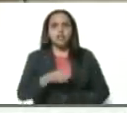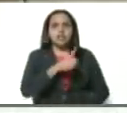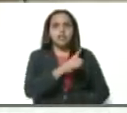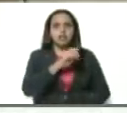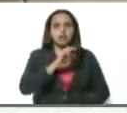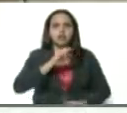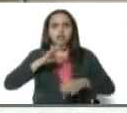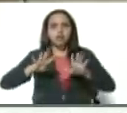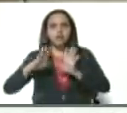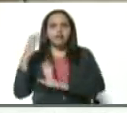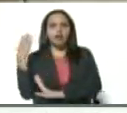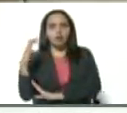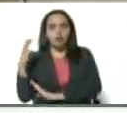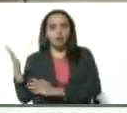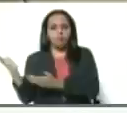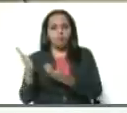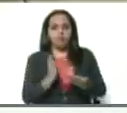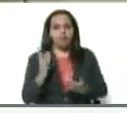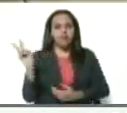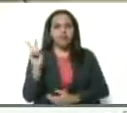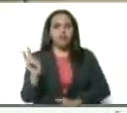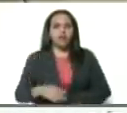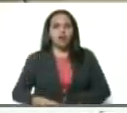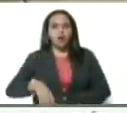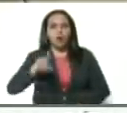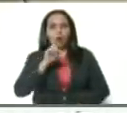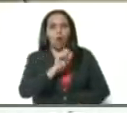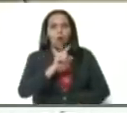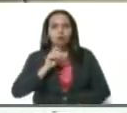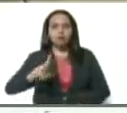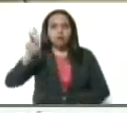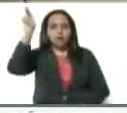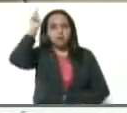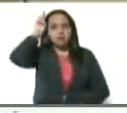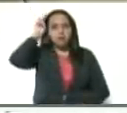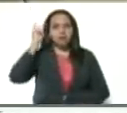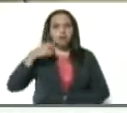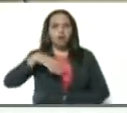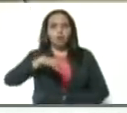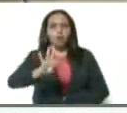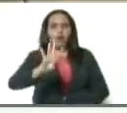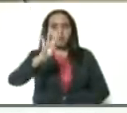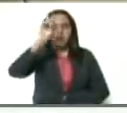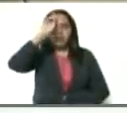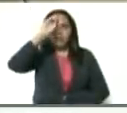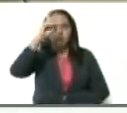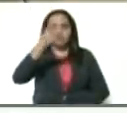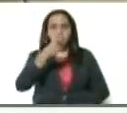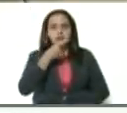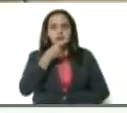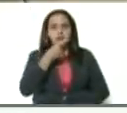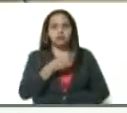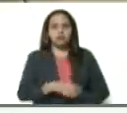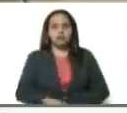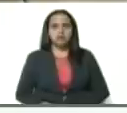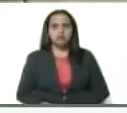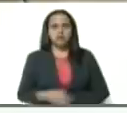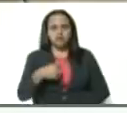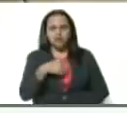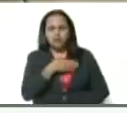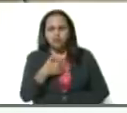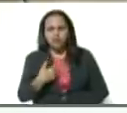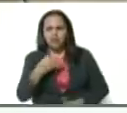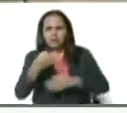139 procedentes de Colombia, 11 de Perú, 4 de República Dominicana. Yo quiero que me expliques